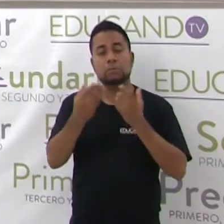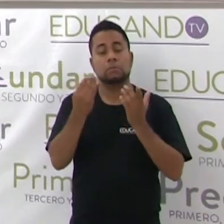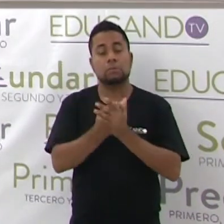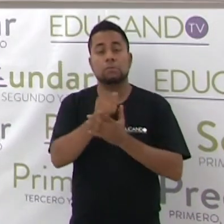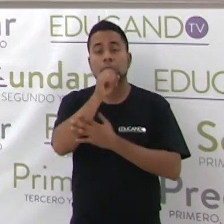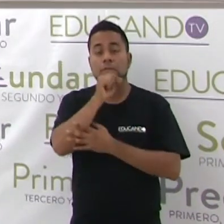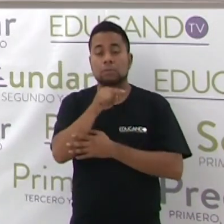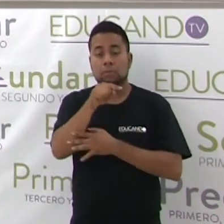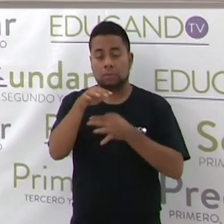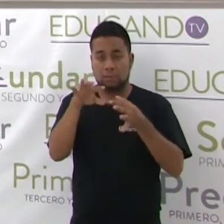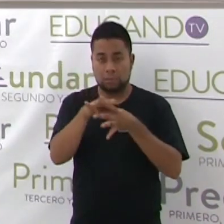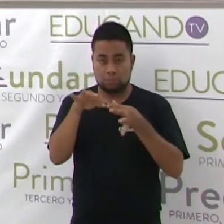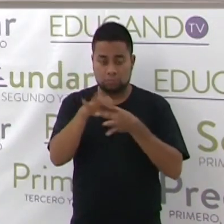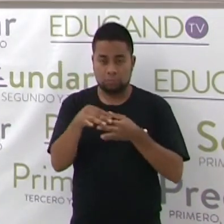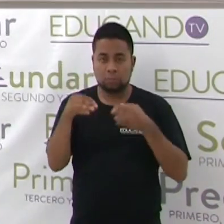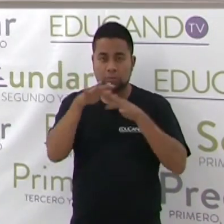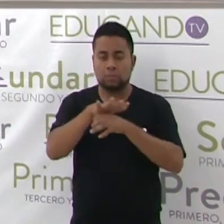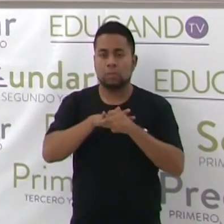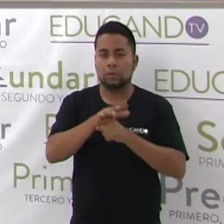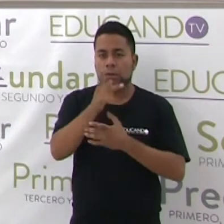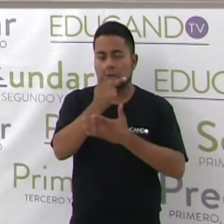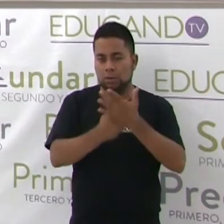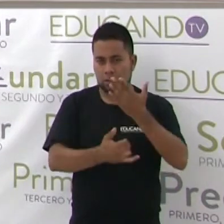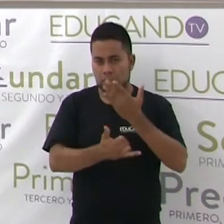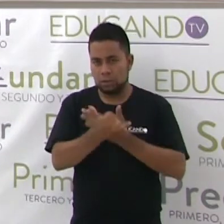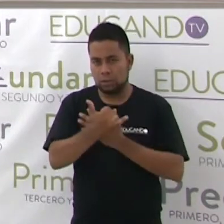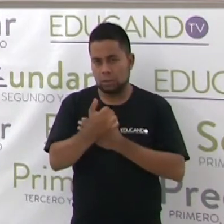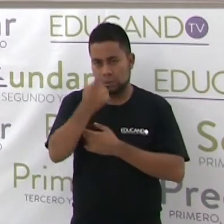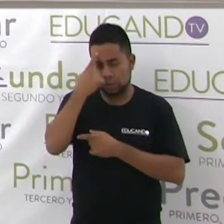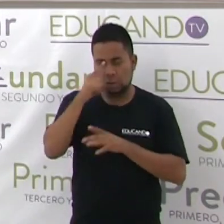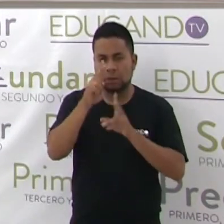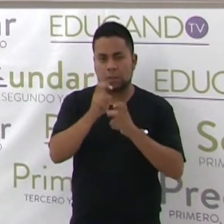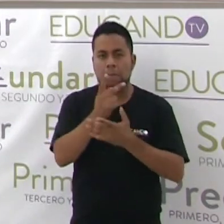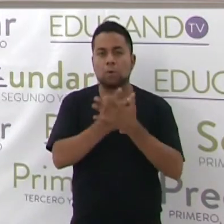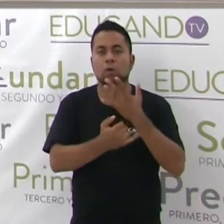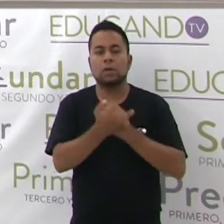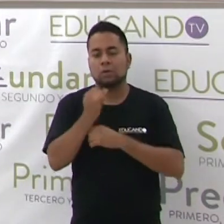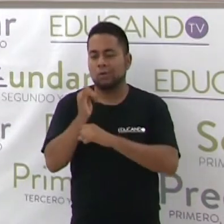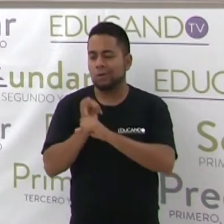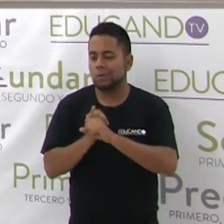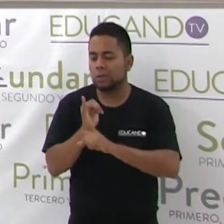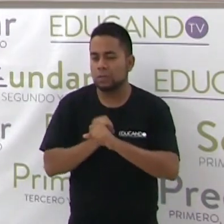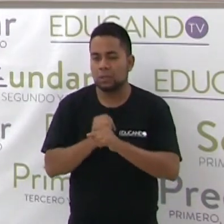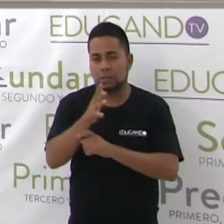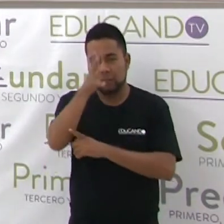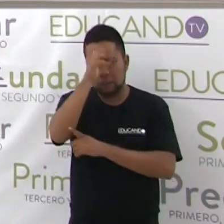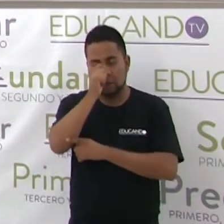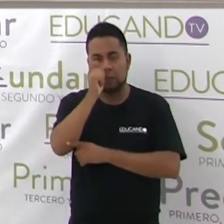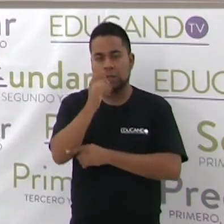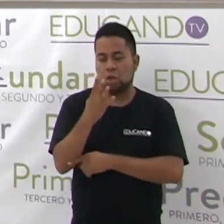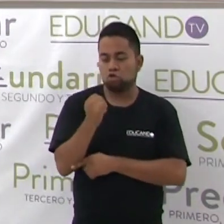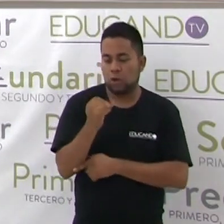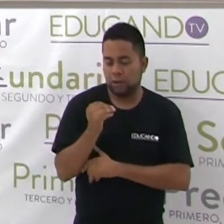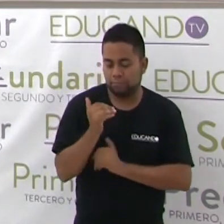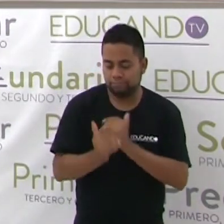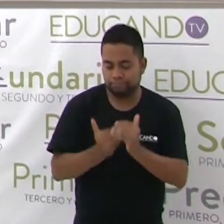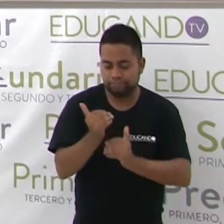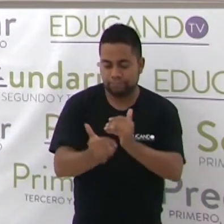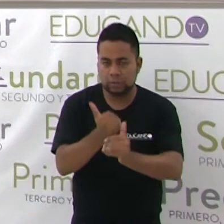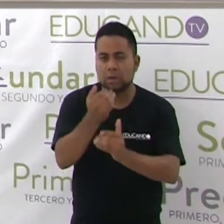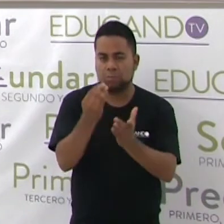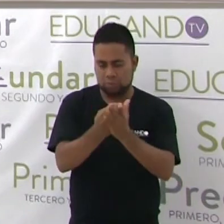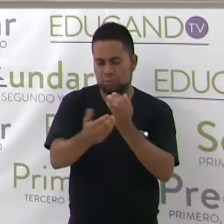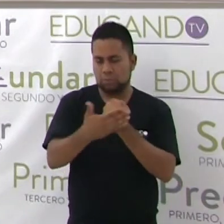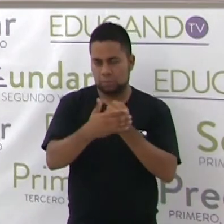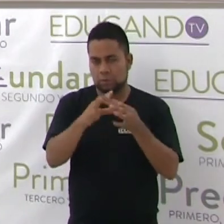también vamos a hablar sobre el proyecto de investigación. Recordemos los 9 pasos, en la siguiente emisión lo vamos a